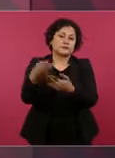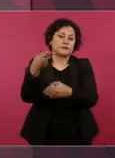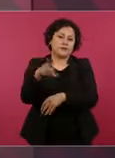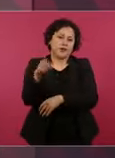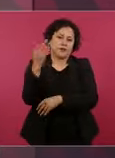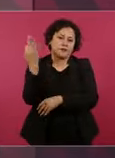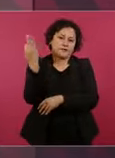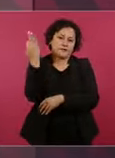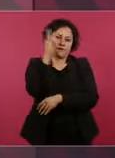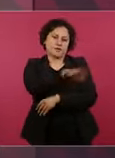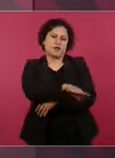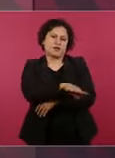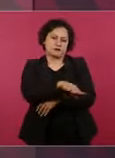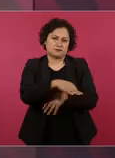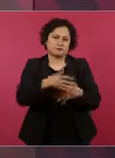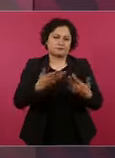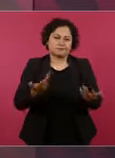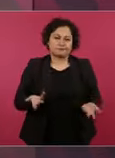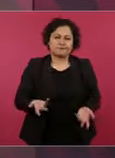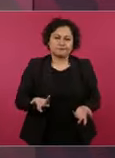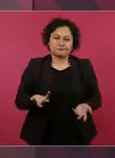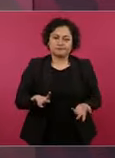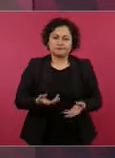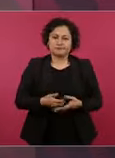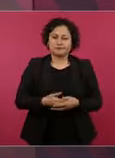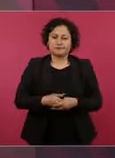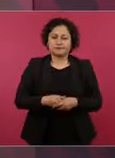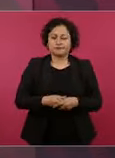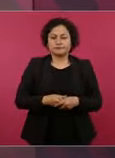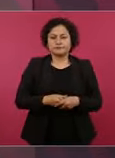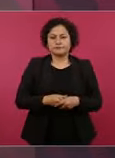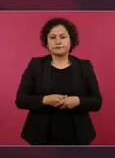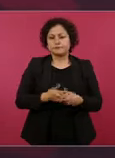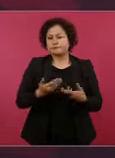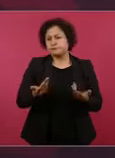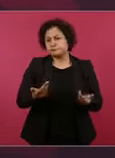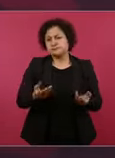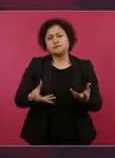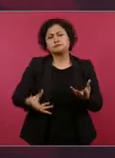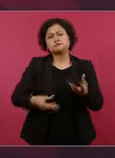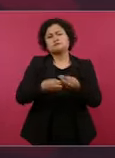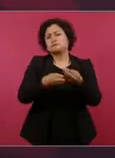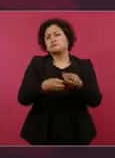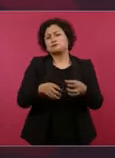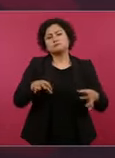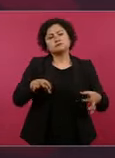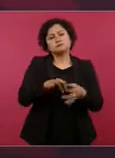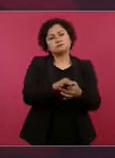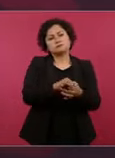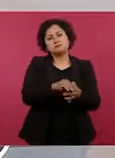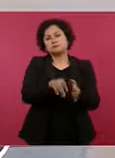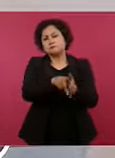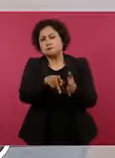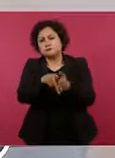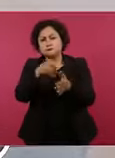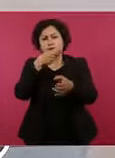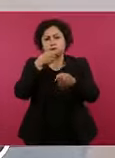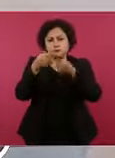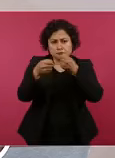falsarios de derechos humanos y de la prensa y de los medios de comunicación